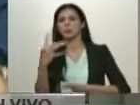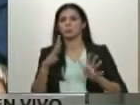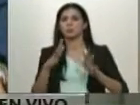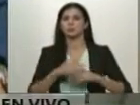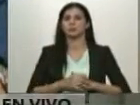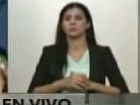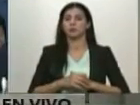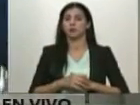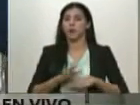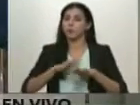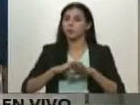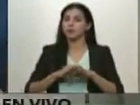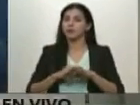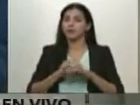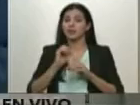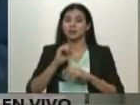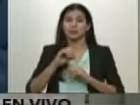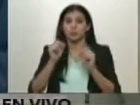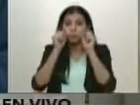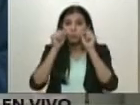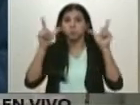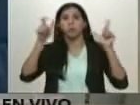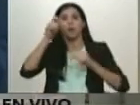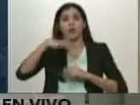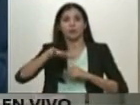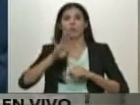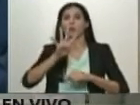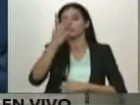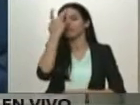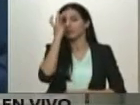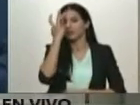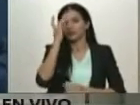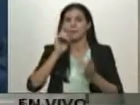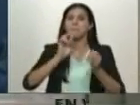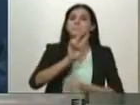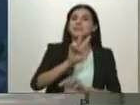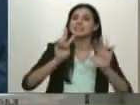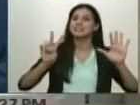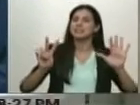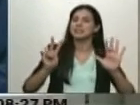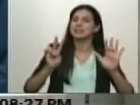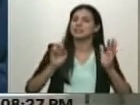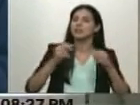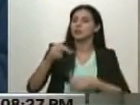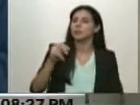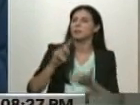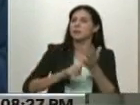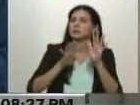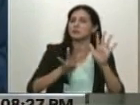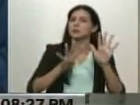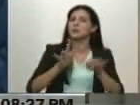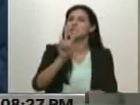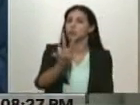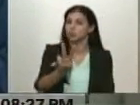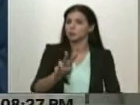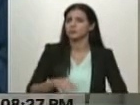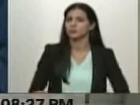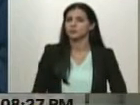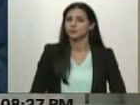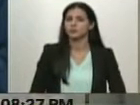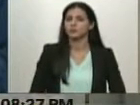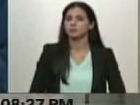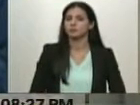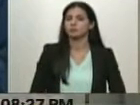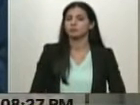del despertar de la historia, 4 de febrero, 27 de noviembre de